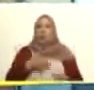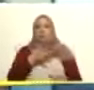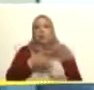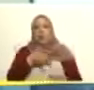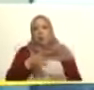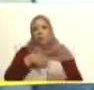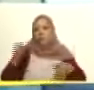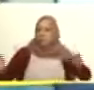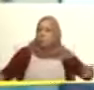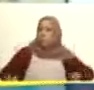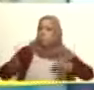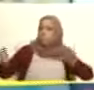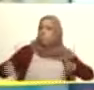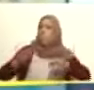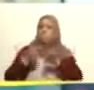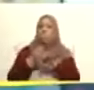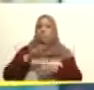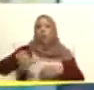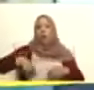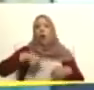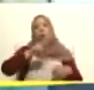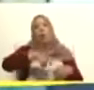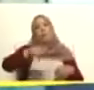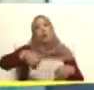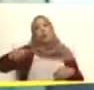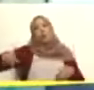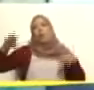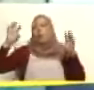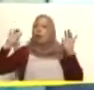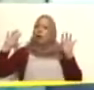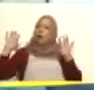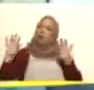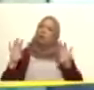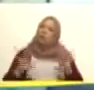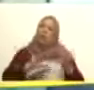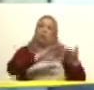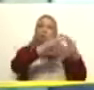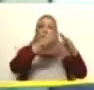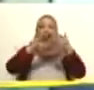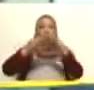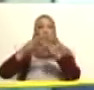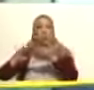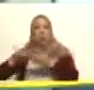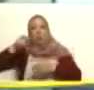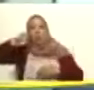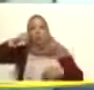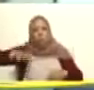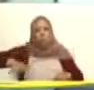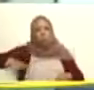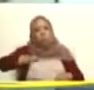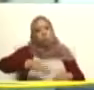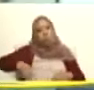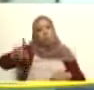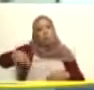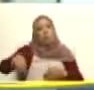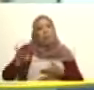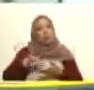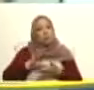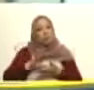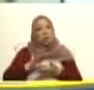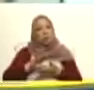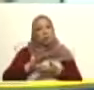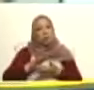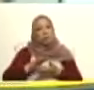ese entusiasmo que se ha expresado en cada calle, en cada barrio, en cada urbanización, en cada pueblo, en cada ciudad, se